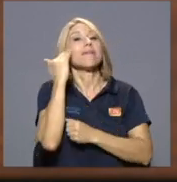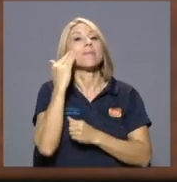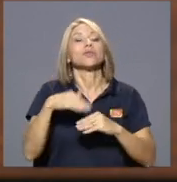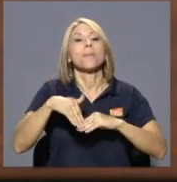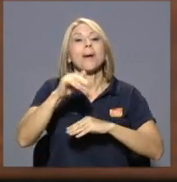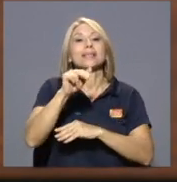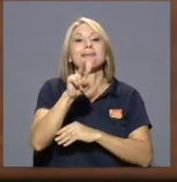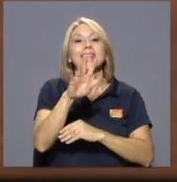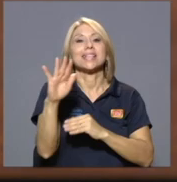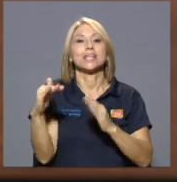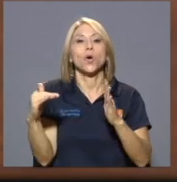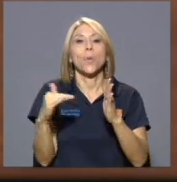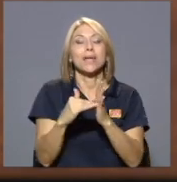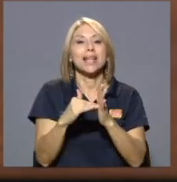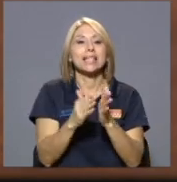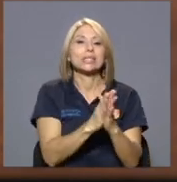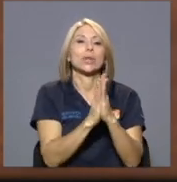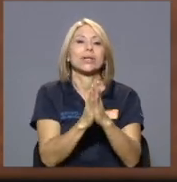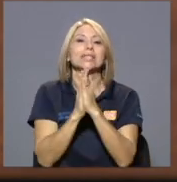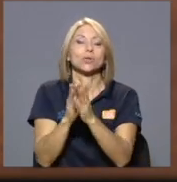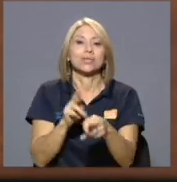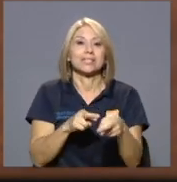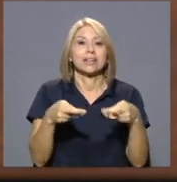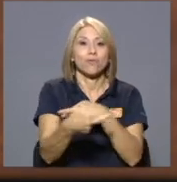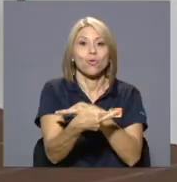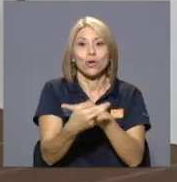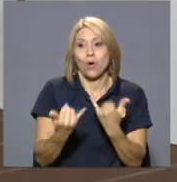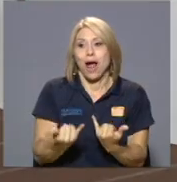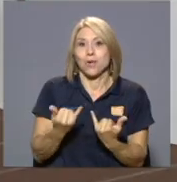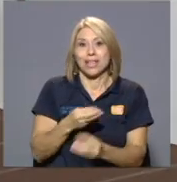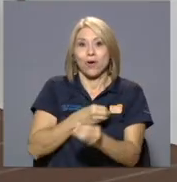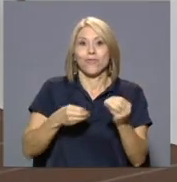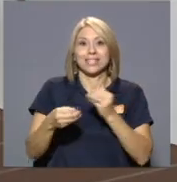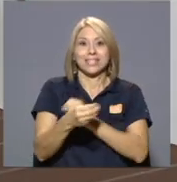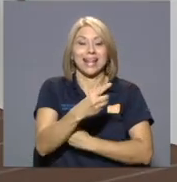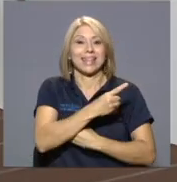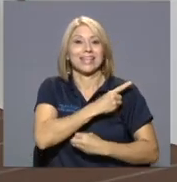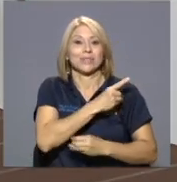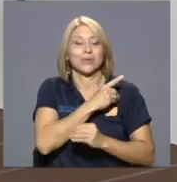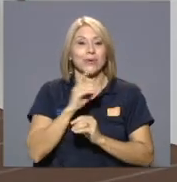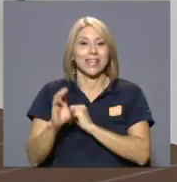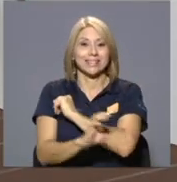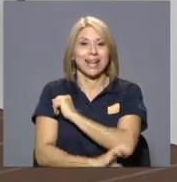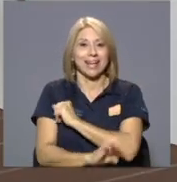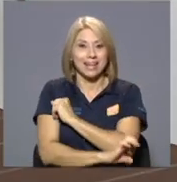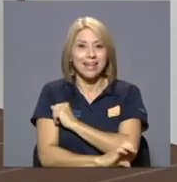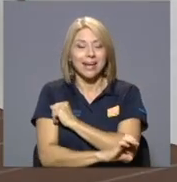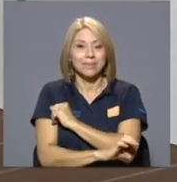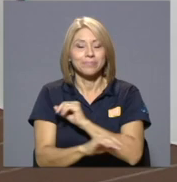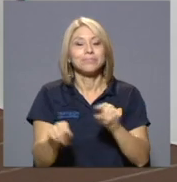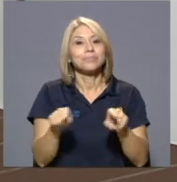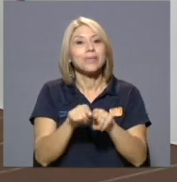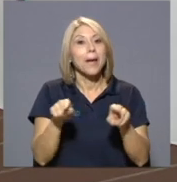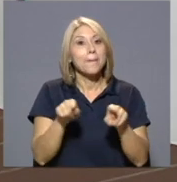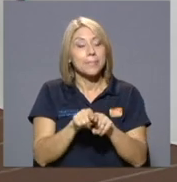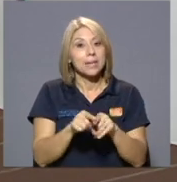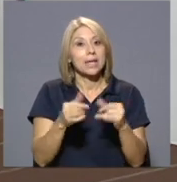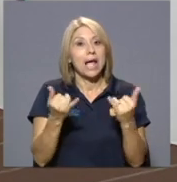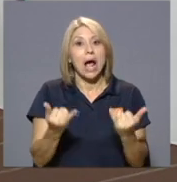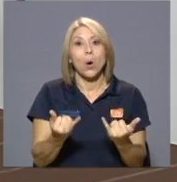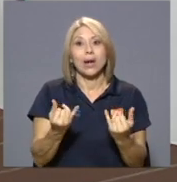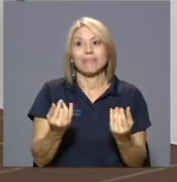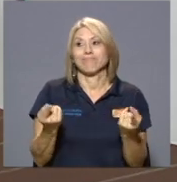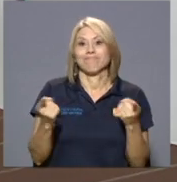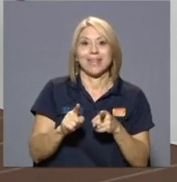25.000 solicitudes de refugio ahorita en Dirección de Migración y Extranjería, ¿verdad? A partir de también el caos que pasa en